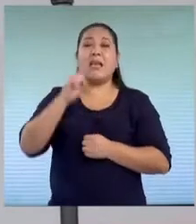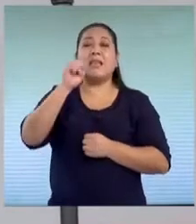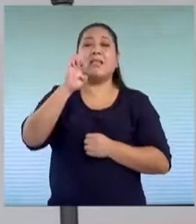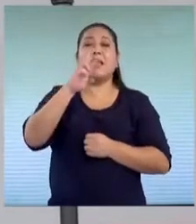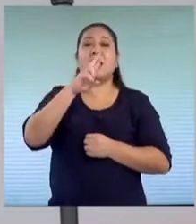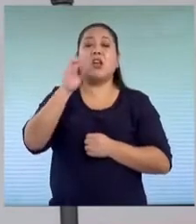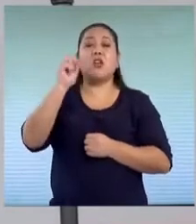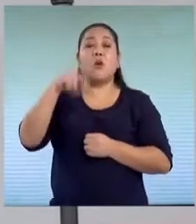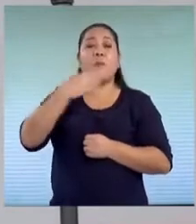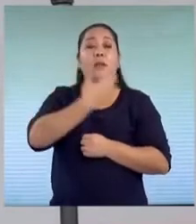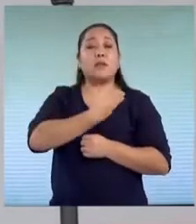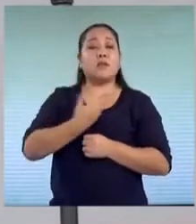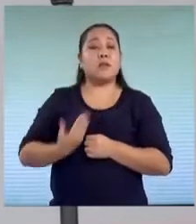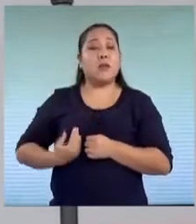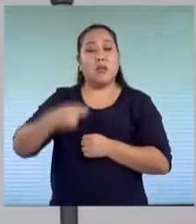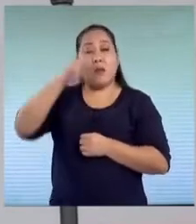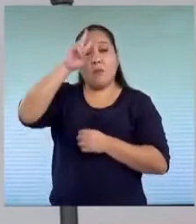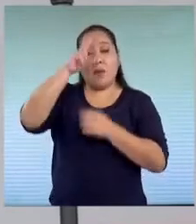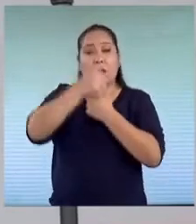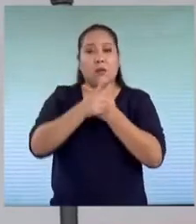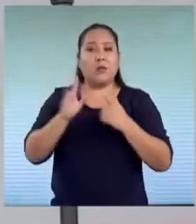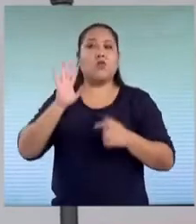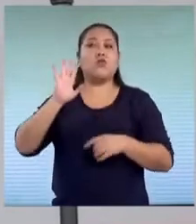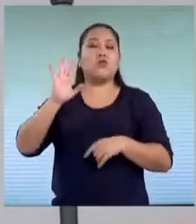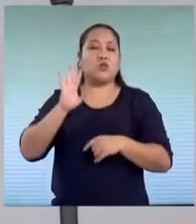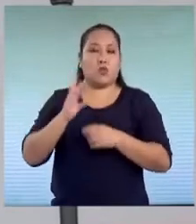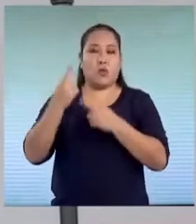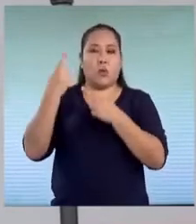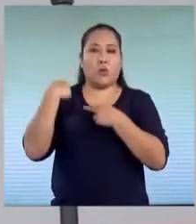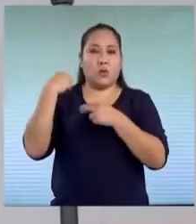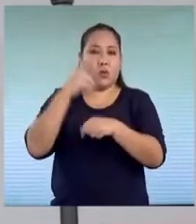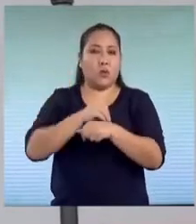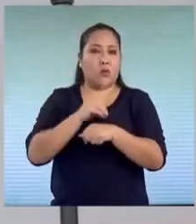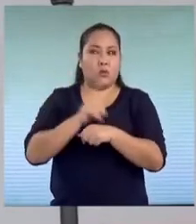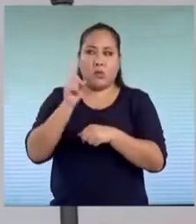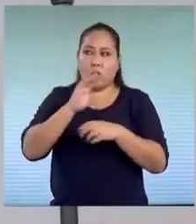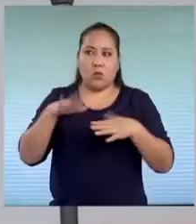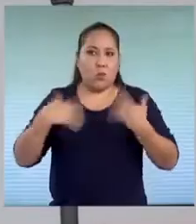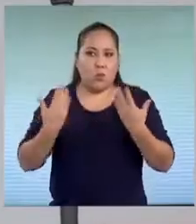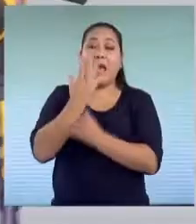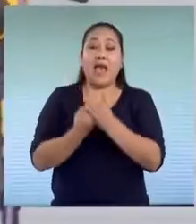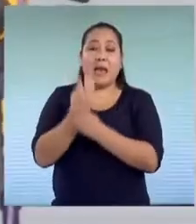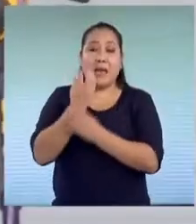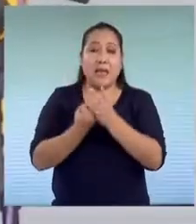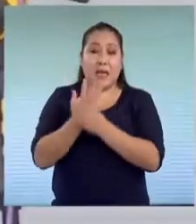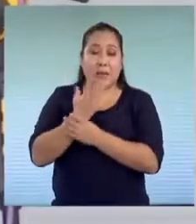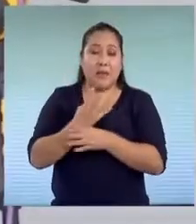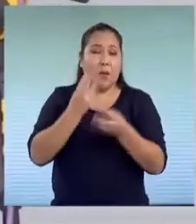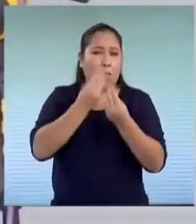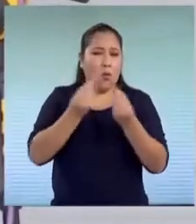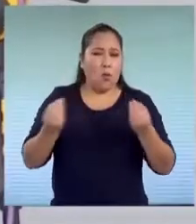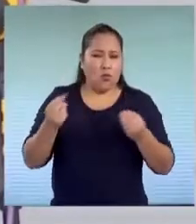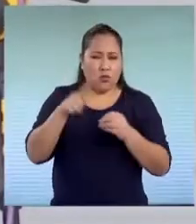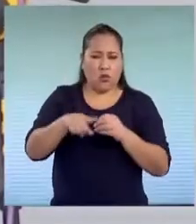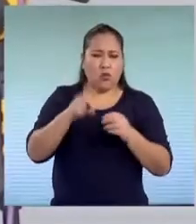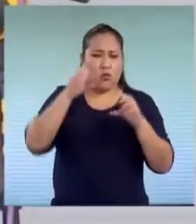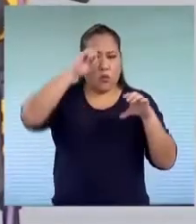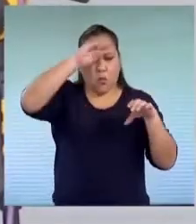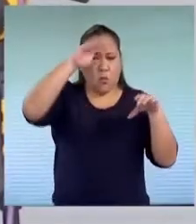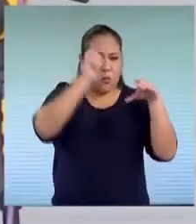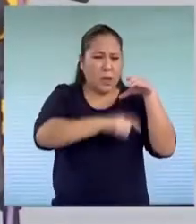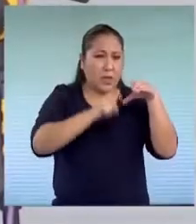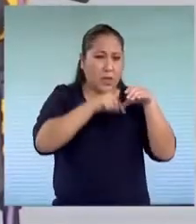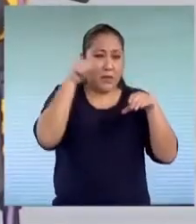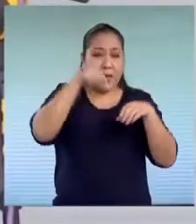presidente de Perú Libre, dice que ser médico, pero ni eso pudo hacer por su región. Muchas minas acá, a la cual